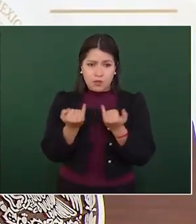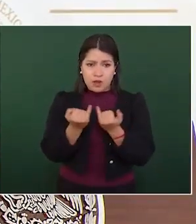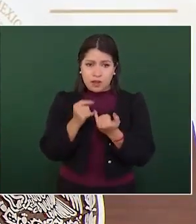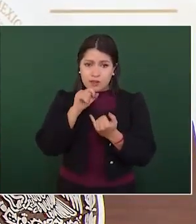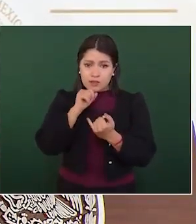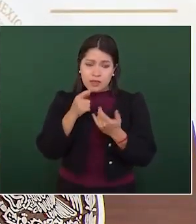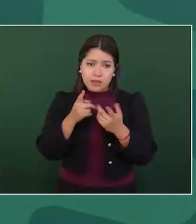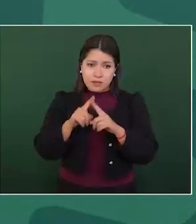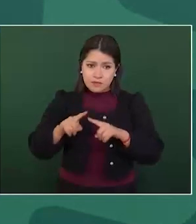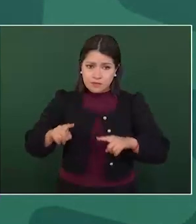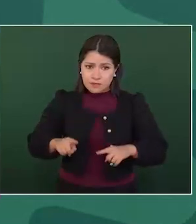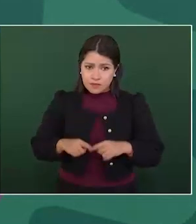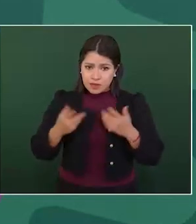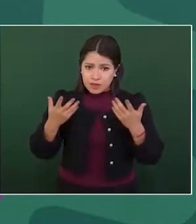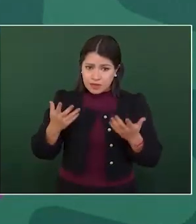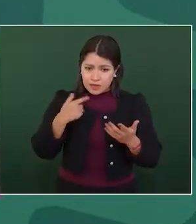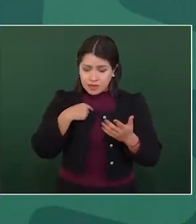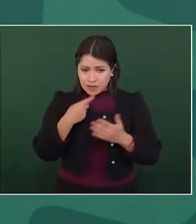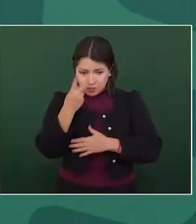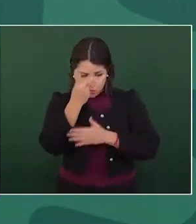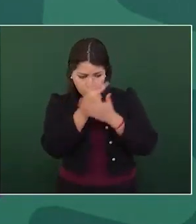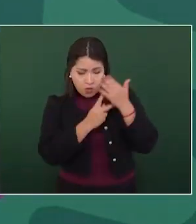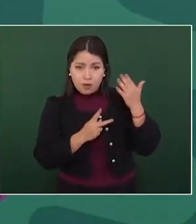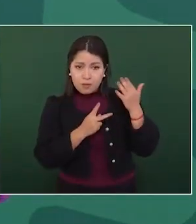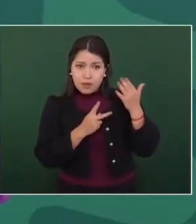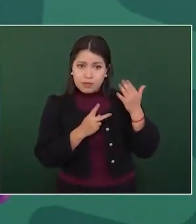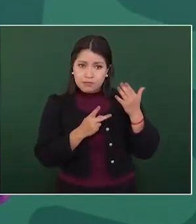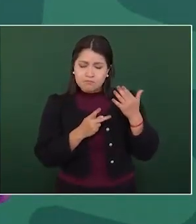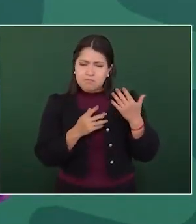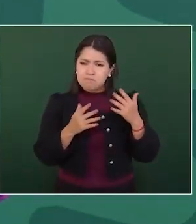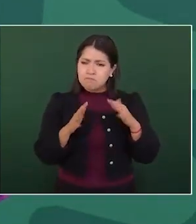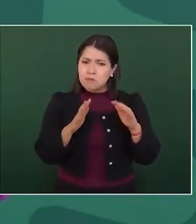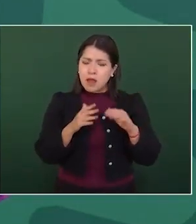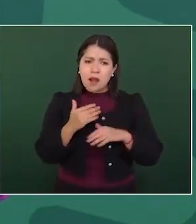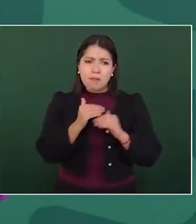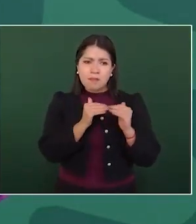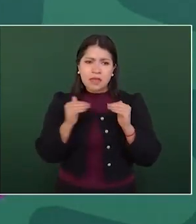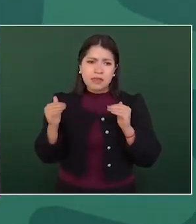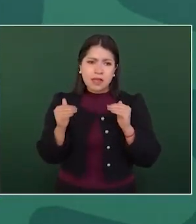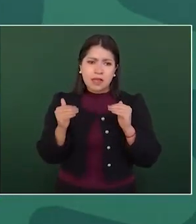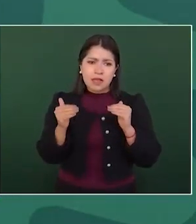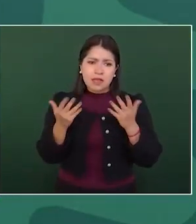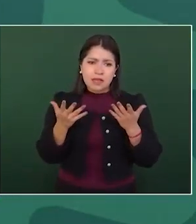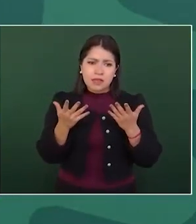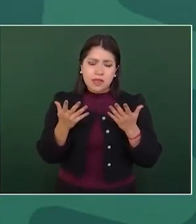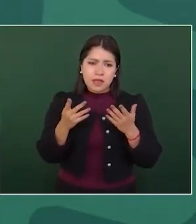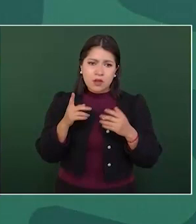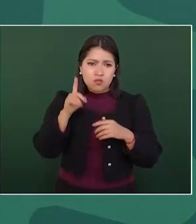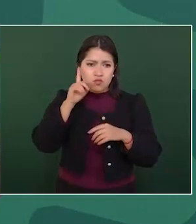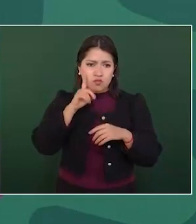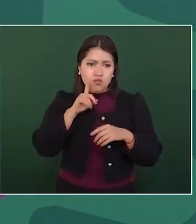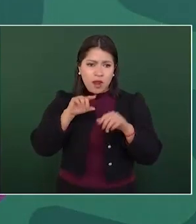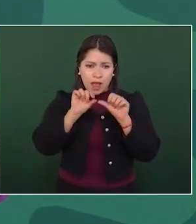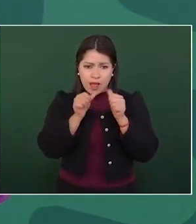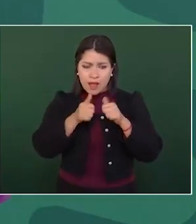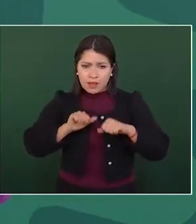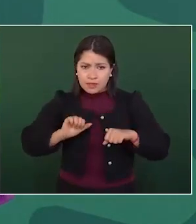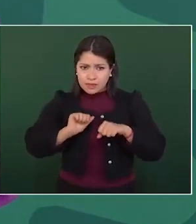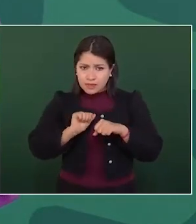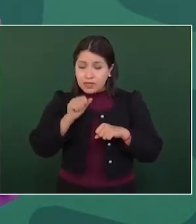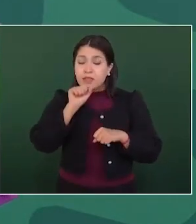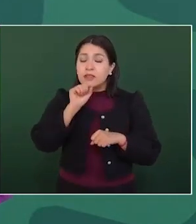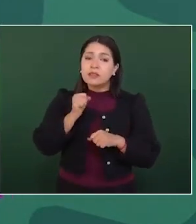los criterios de programación. Más de la mitad de las artistas que son beneficiarias de